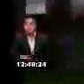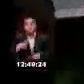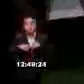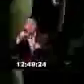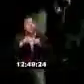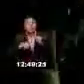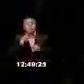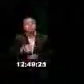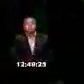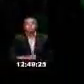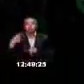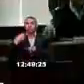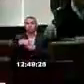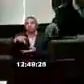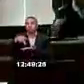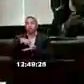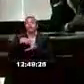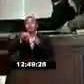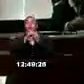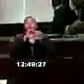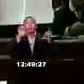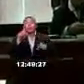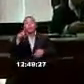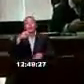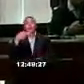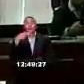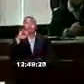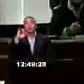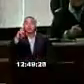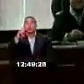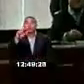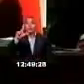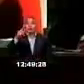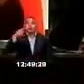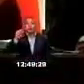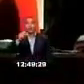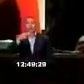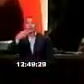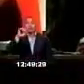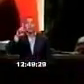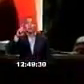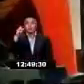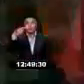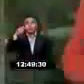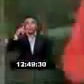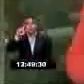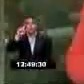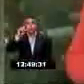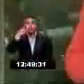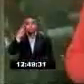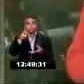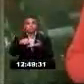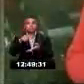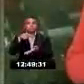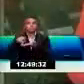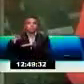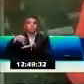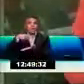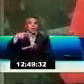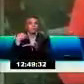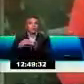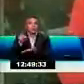finalmente le ordenaron cobrar a la empresa hidalgo hidalgo que por supuesto también es procesada en este caso sobornos 2012